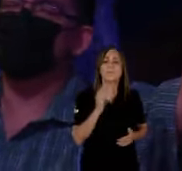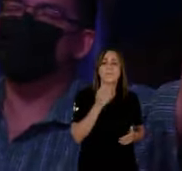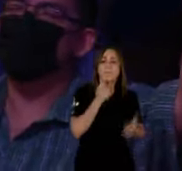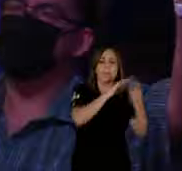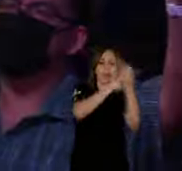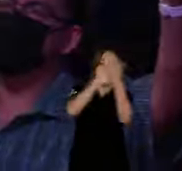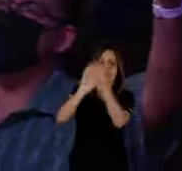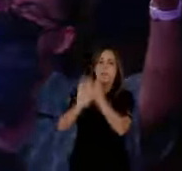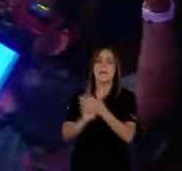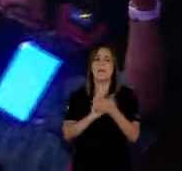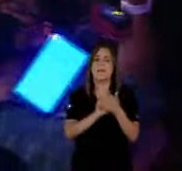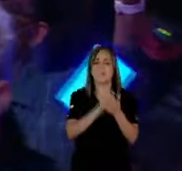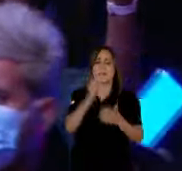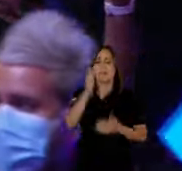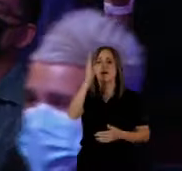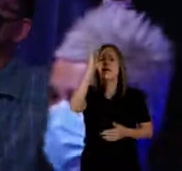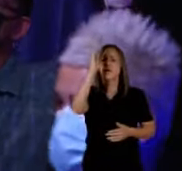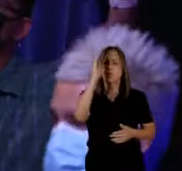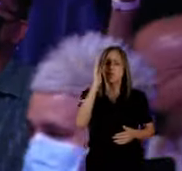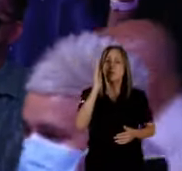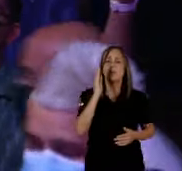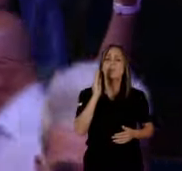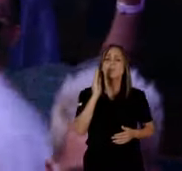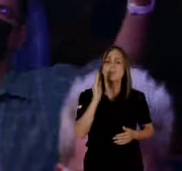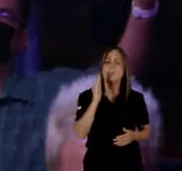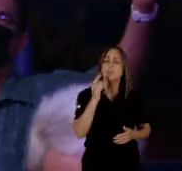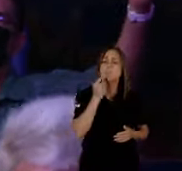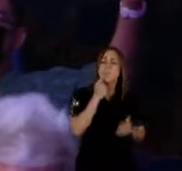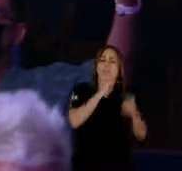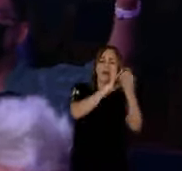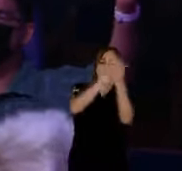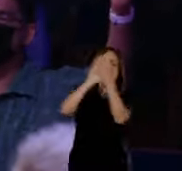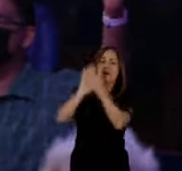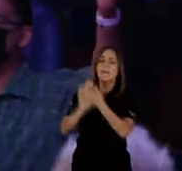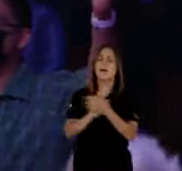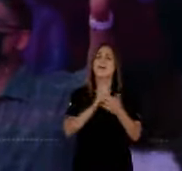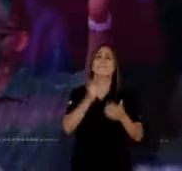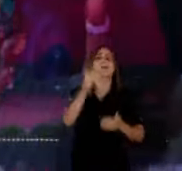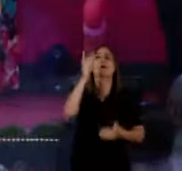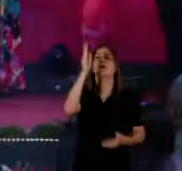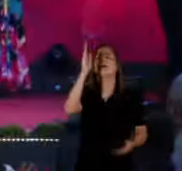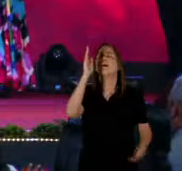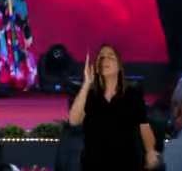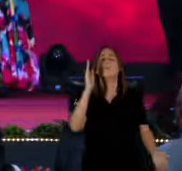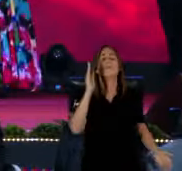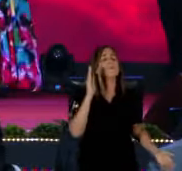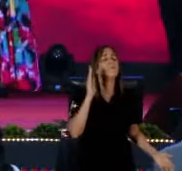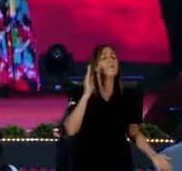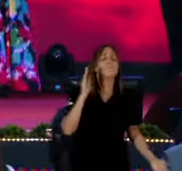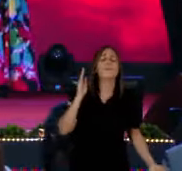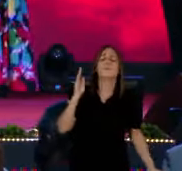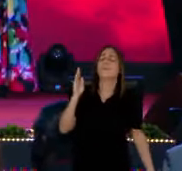Dios, alaba a Dios, alaba a